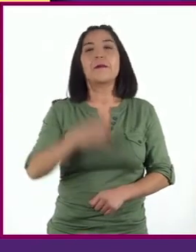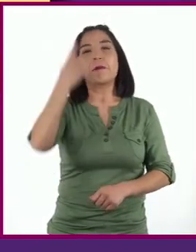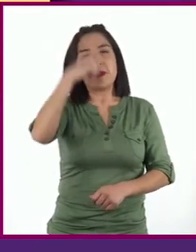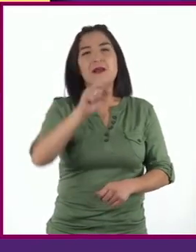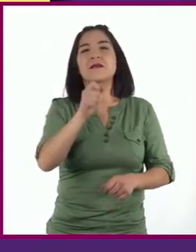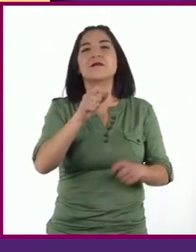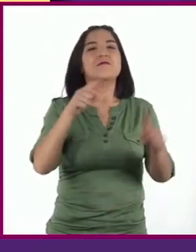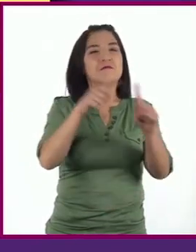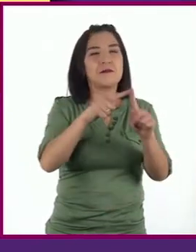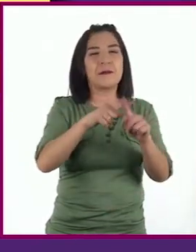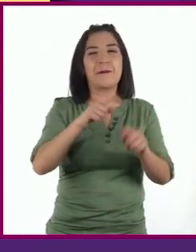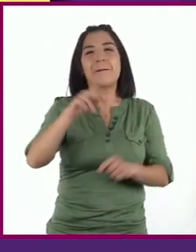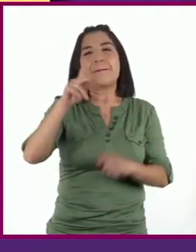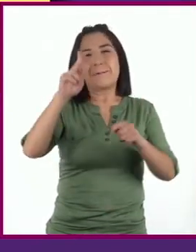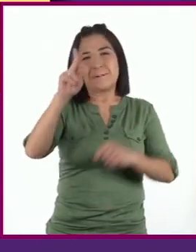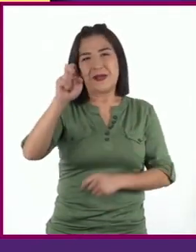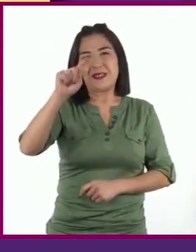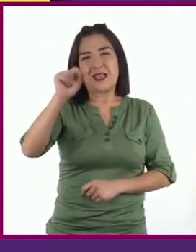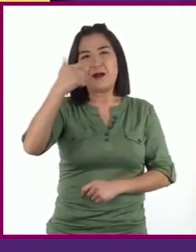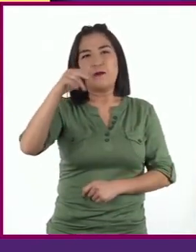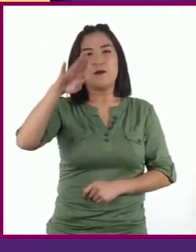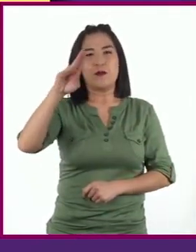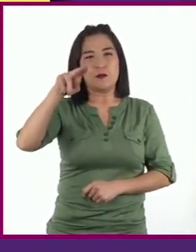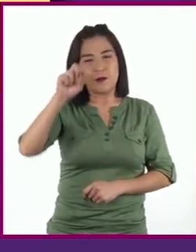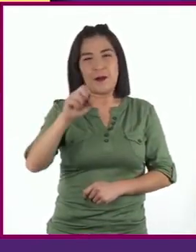corresponden al pentágono del inciso B.